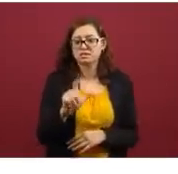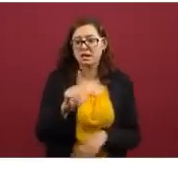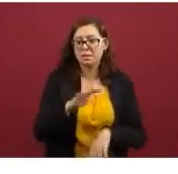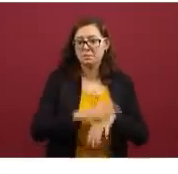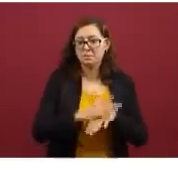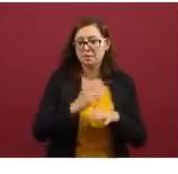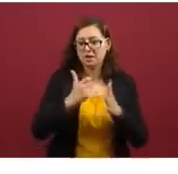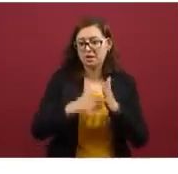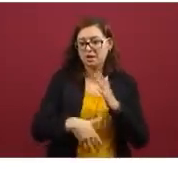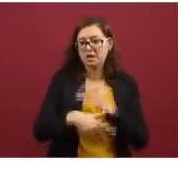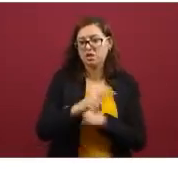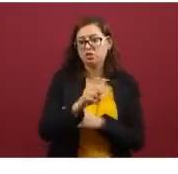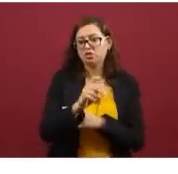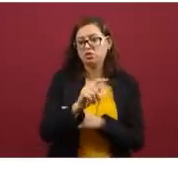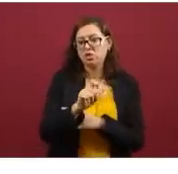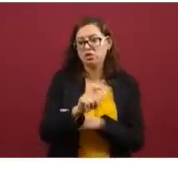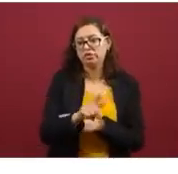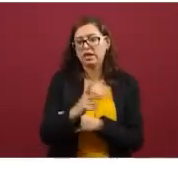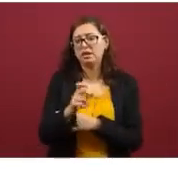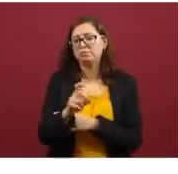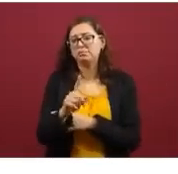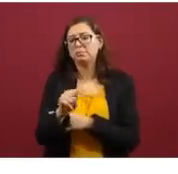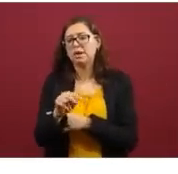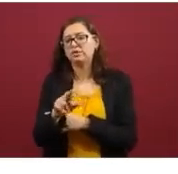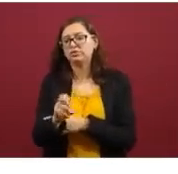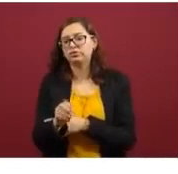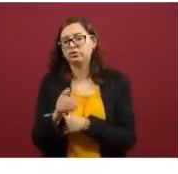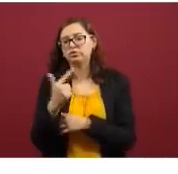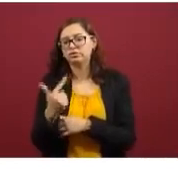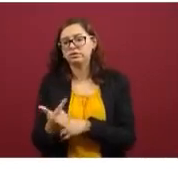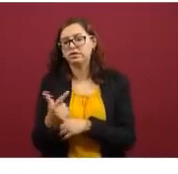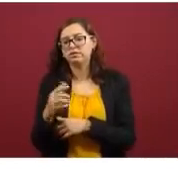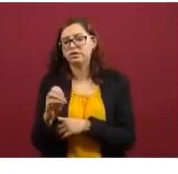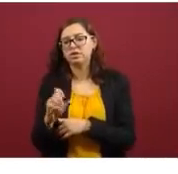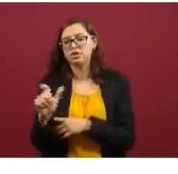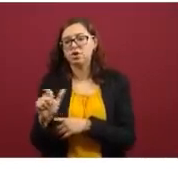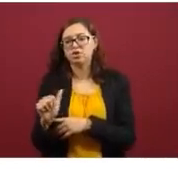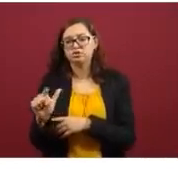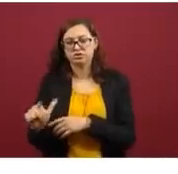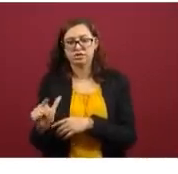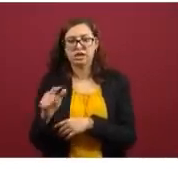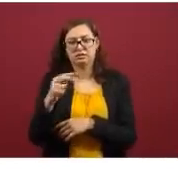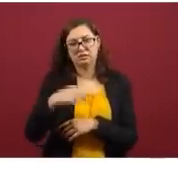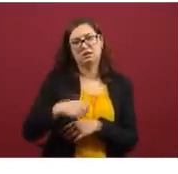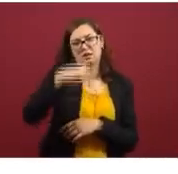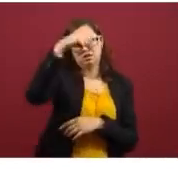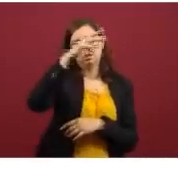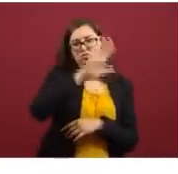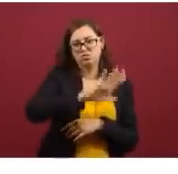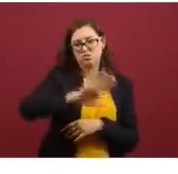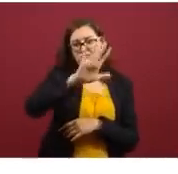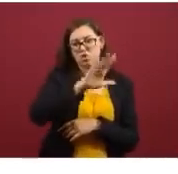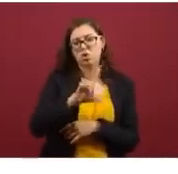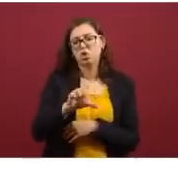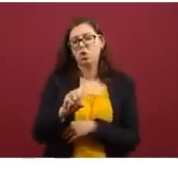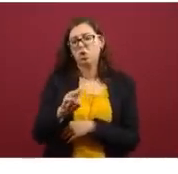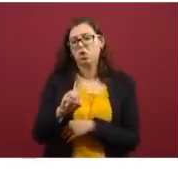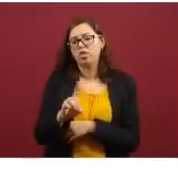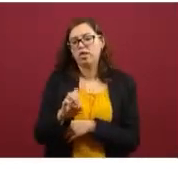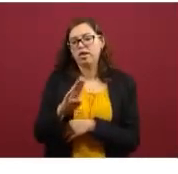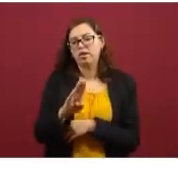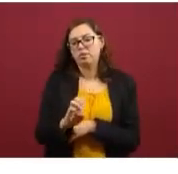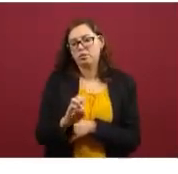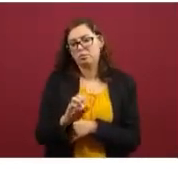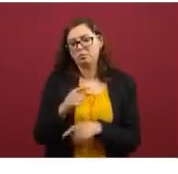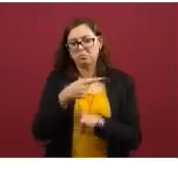económicas, Total, Petroseven y Orsan, principalmente en el norte del país, y Lodemo, que aparece